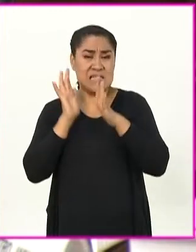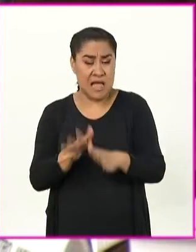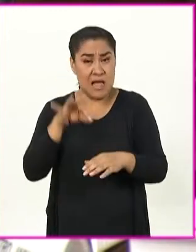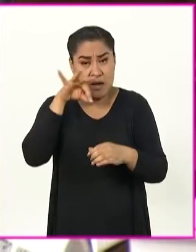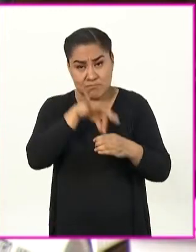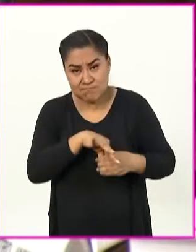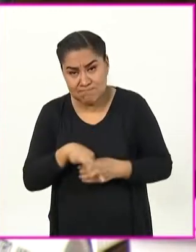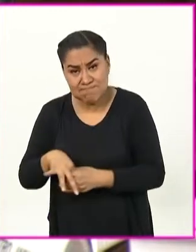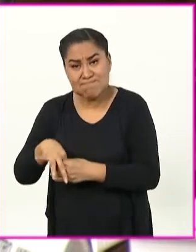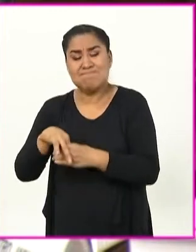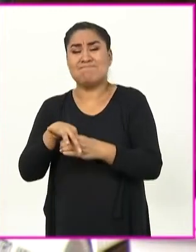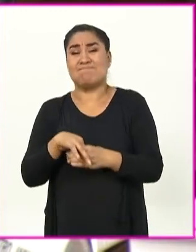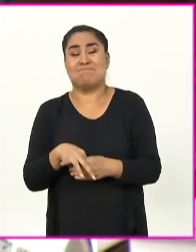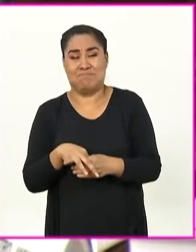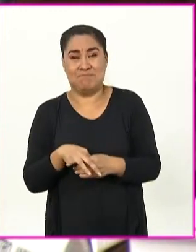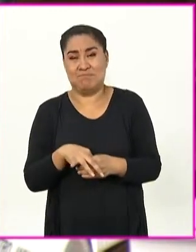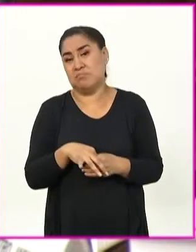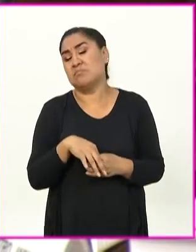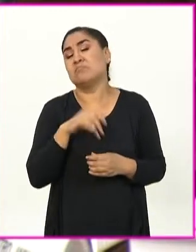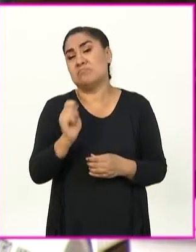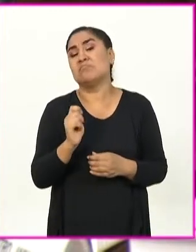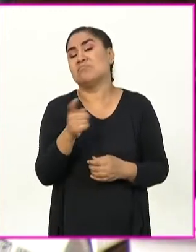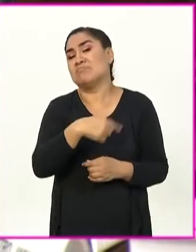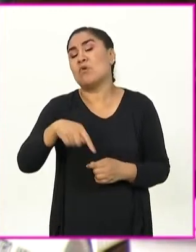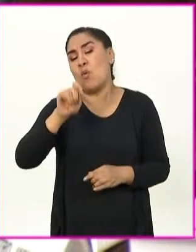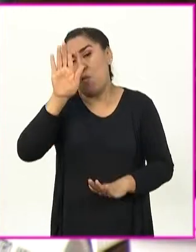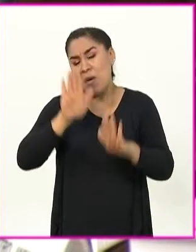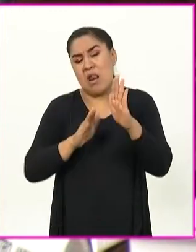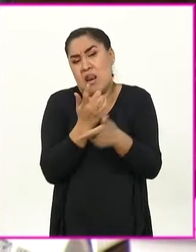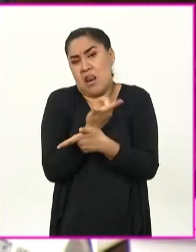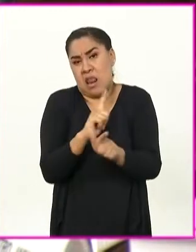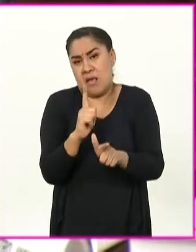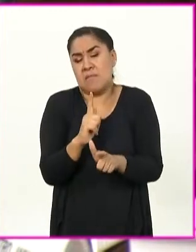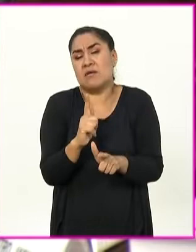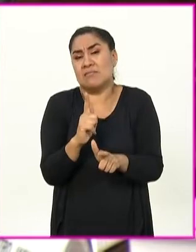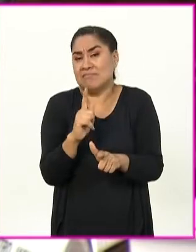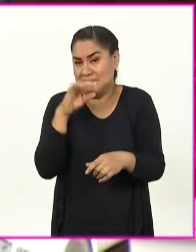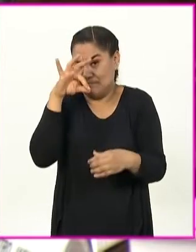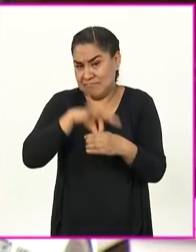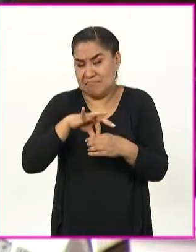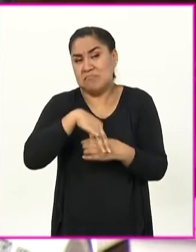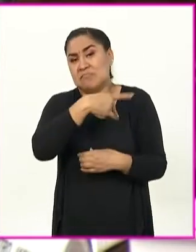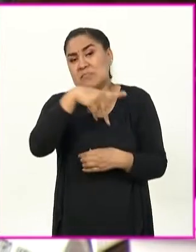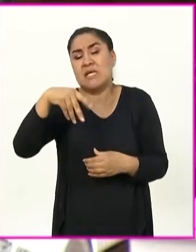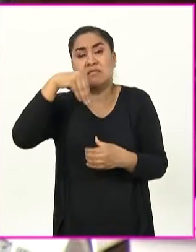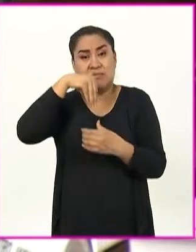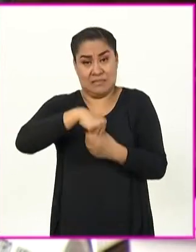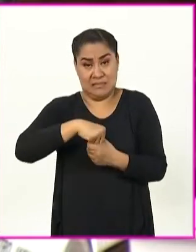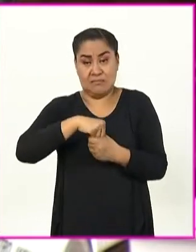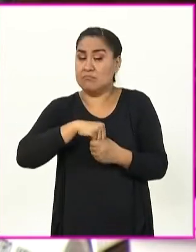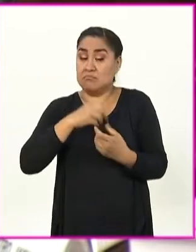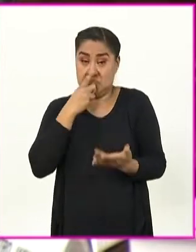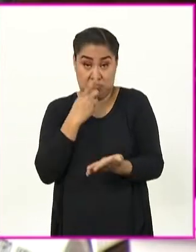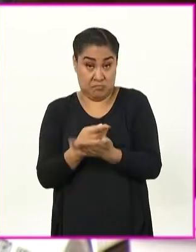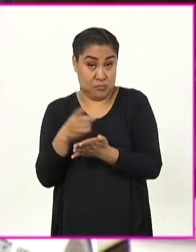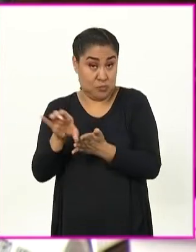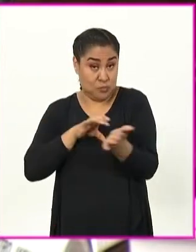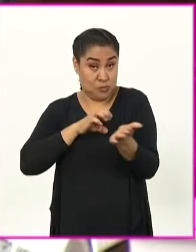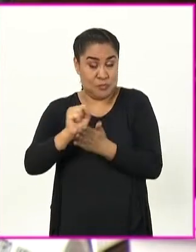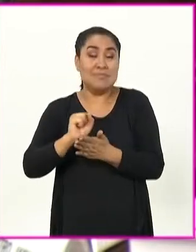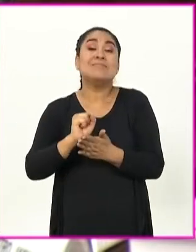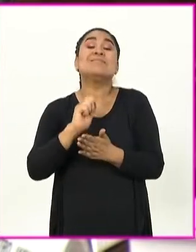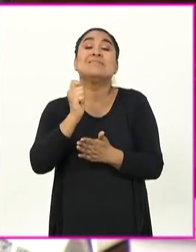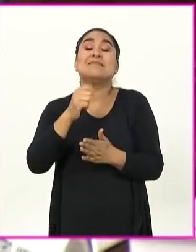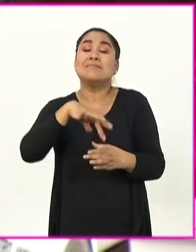emitieron su voto en el ejercicio de participación libre directo secreto que está previsto en nuestra constitución para